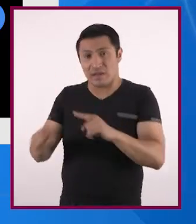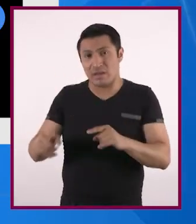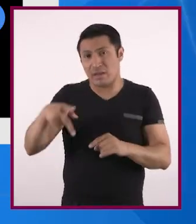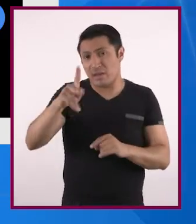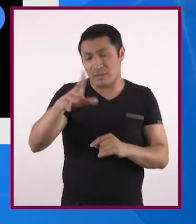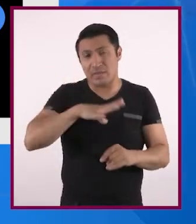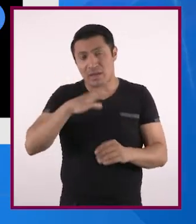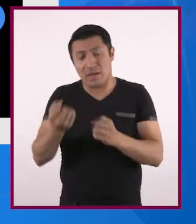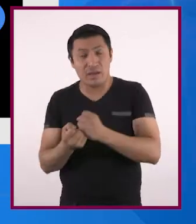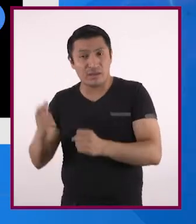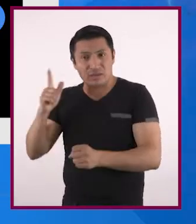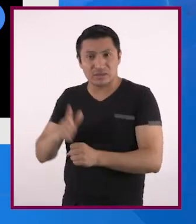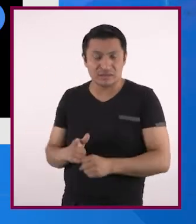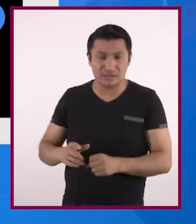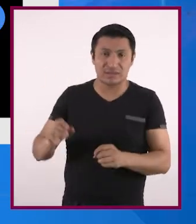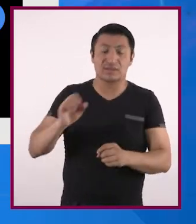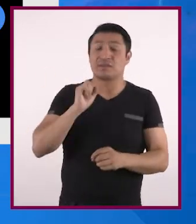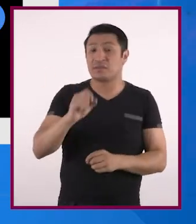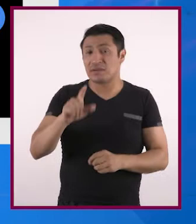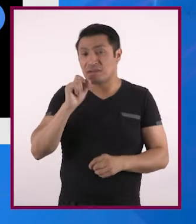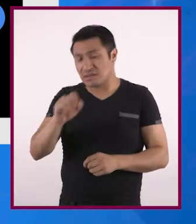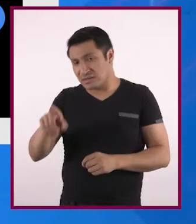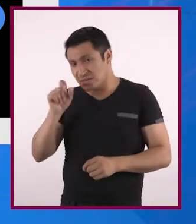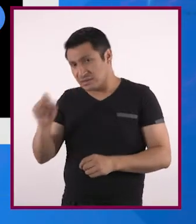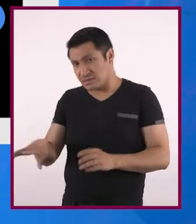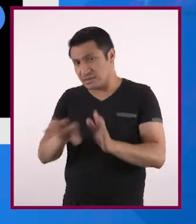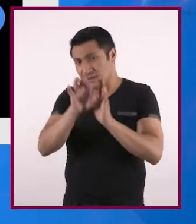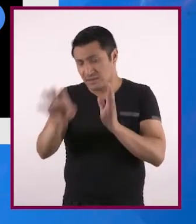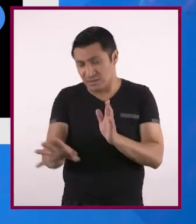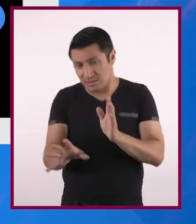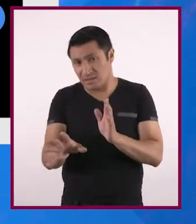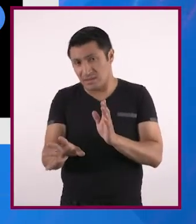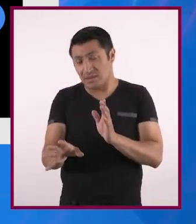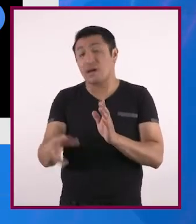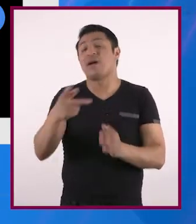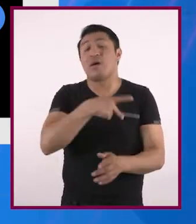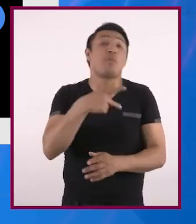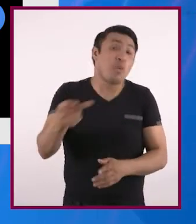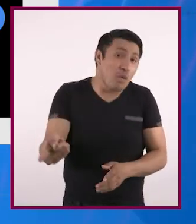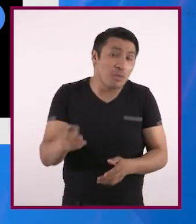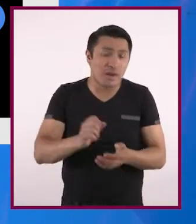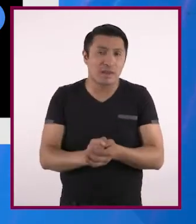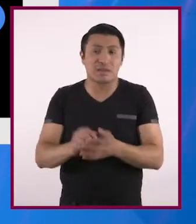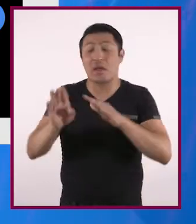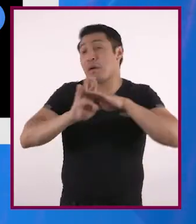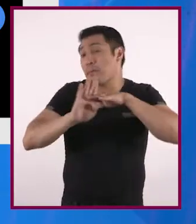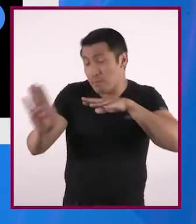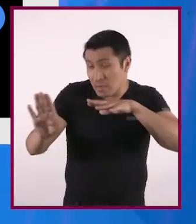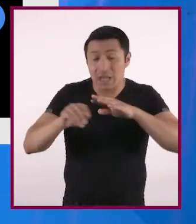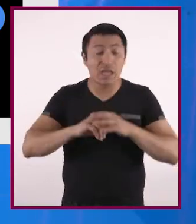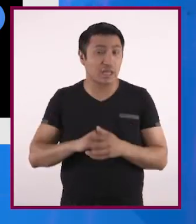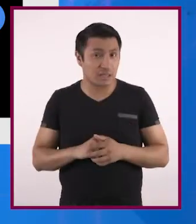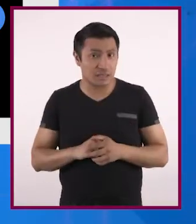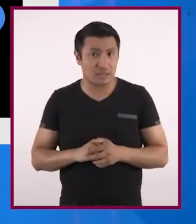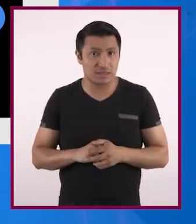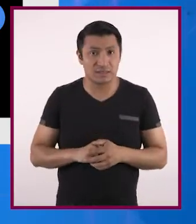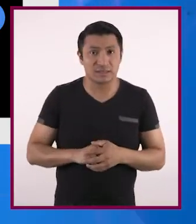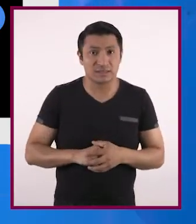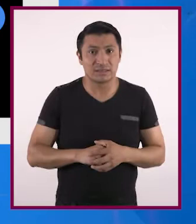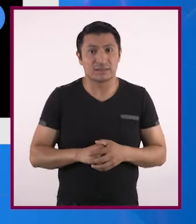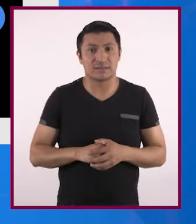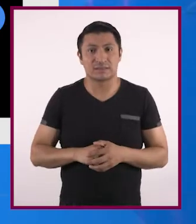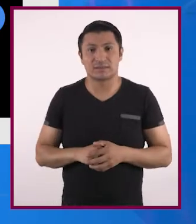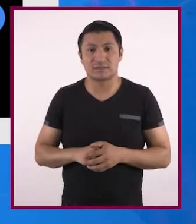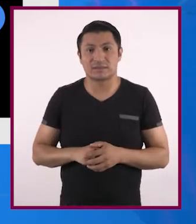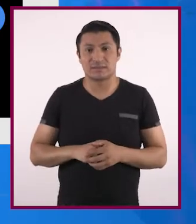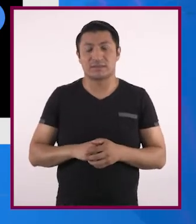más o menos se presentan constantemente. Entre estos está evidentemente la pobreza, otra es la migración, otra es